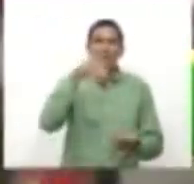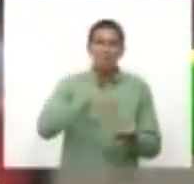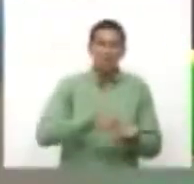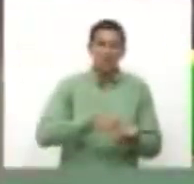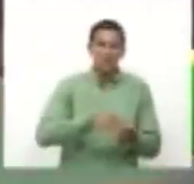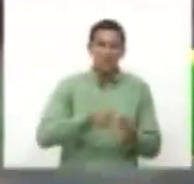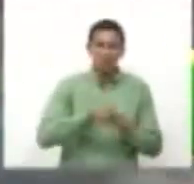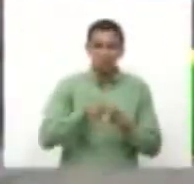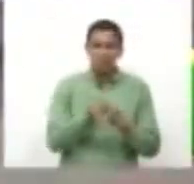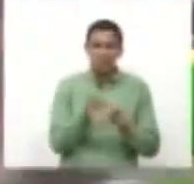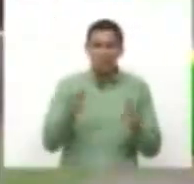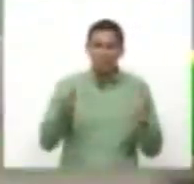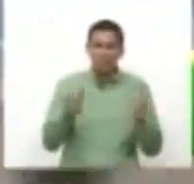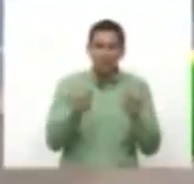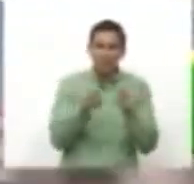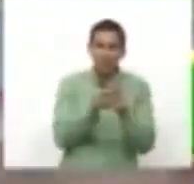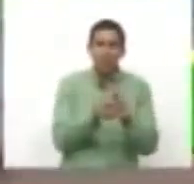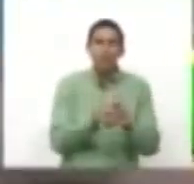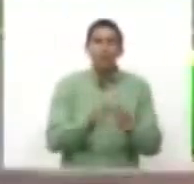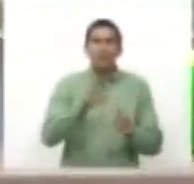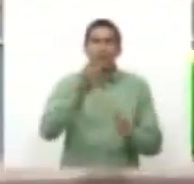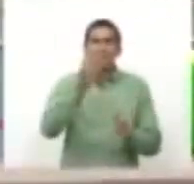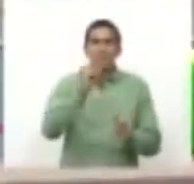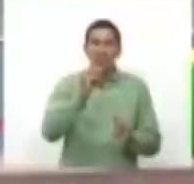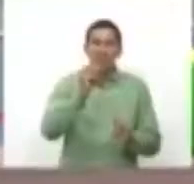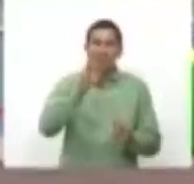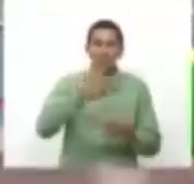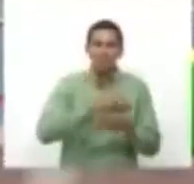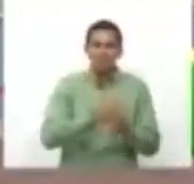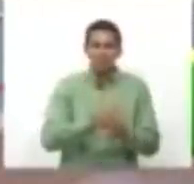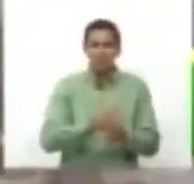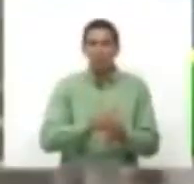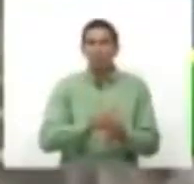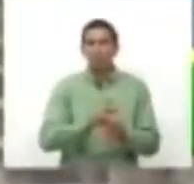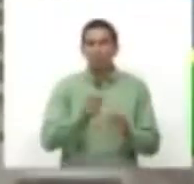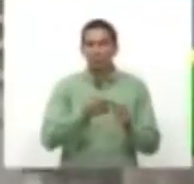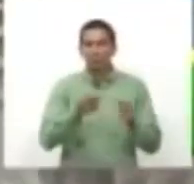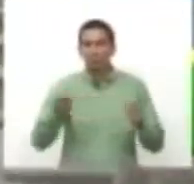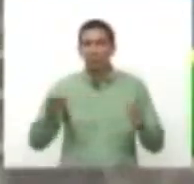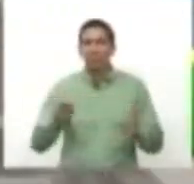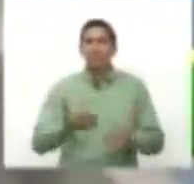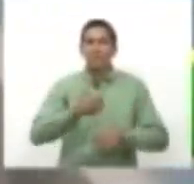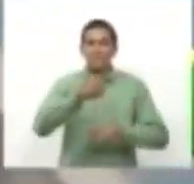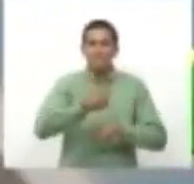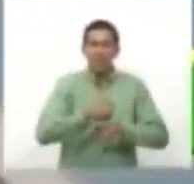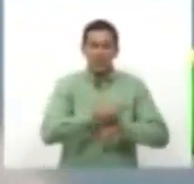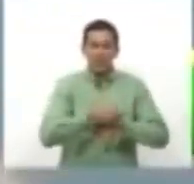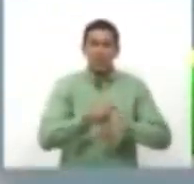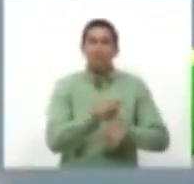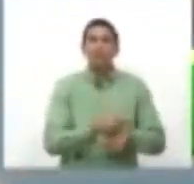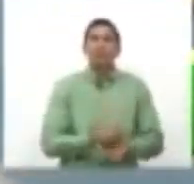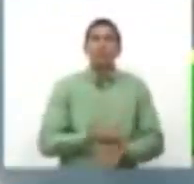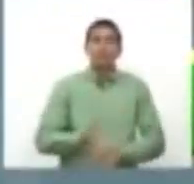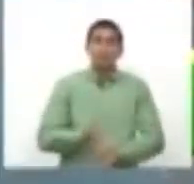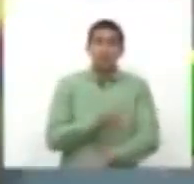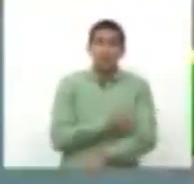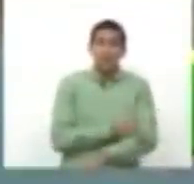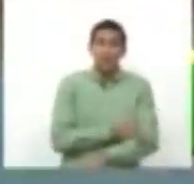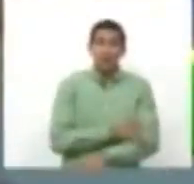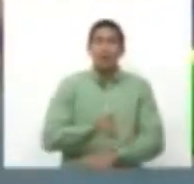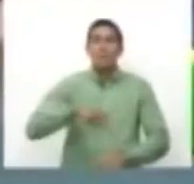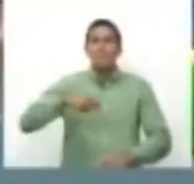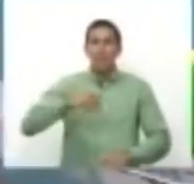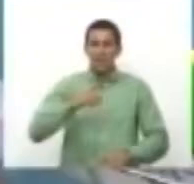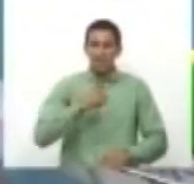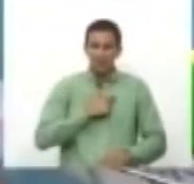de 29 minutos 36 segundos 372 milésimas. Cujavante ya había obtenido la medalla de plata en los 15.000 metros